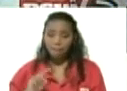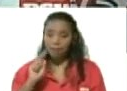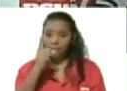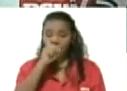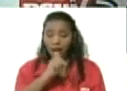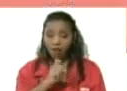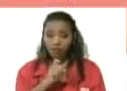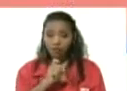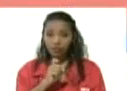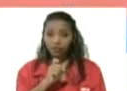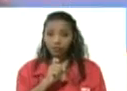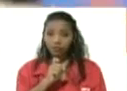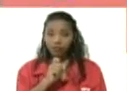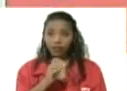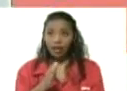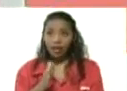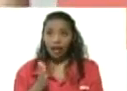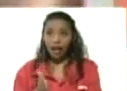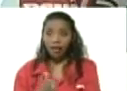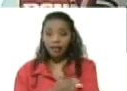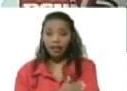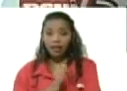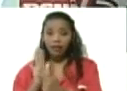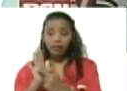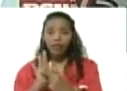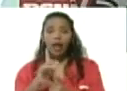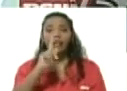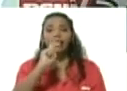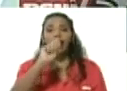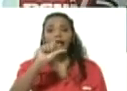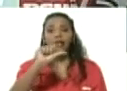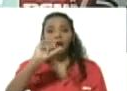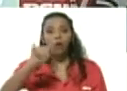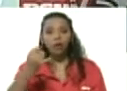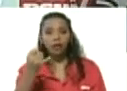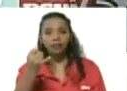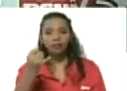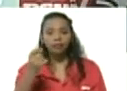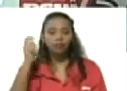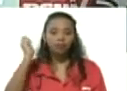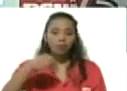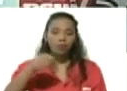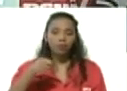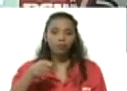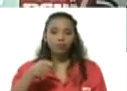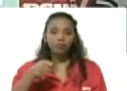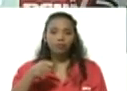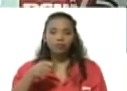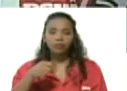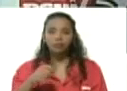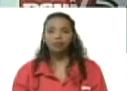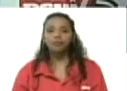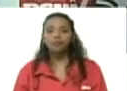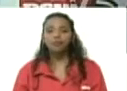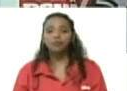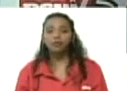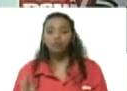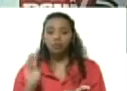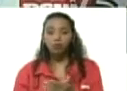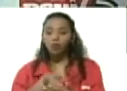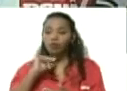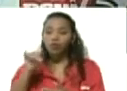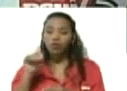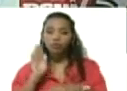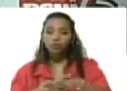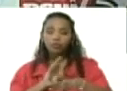fue ante el Tribunal Supremo de Justicia. Luego el Tribunal Supremo de Justicia instruyó y se hizo en